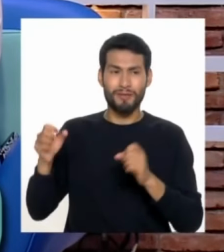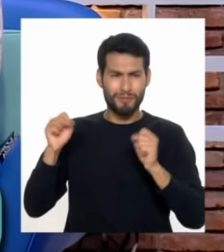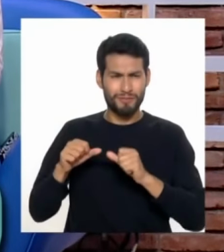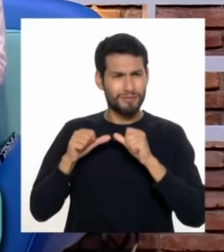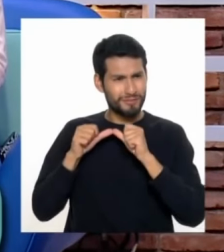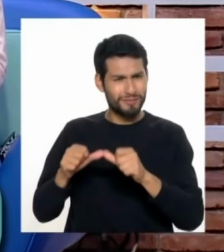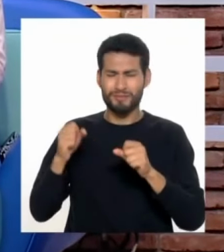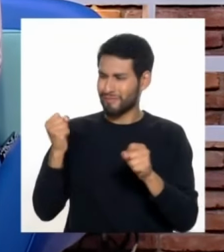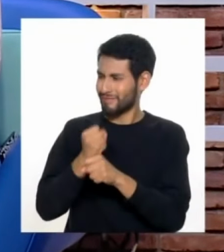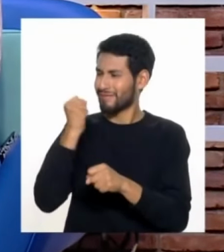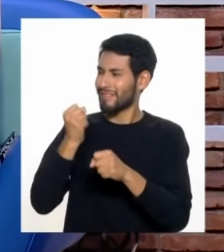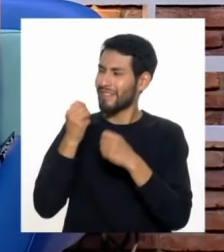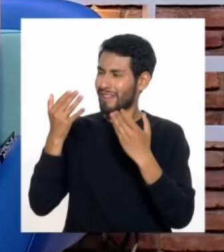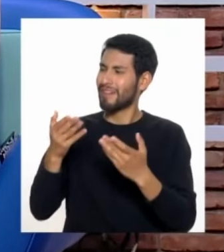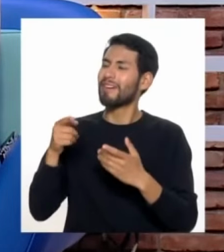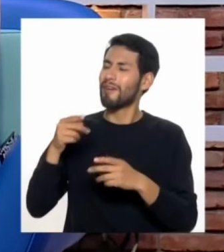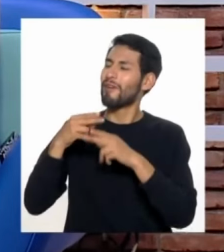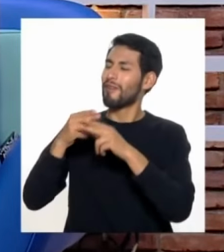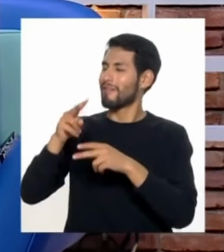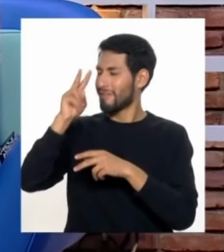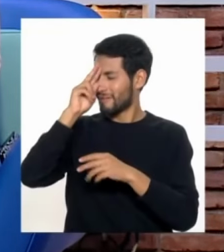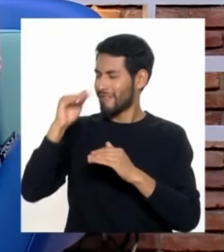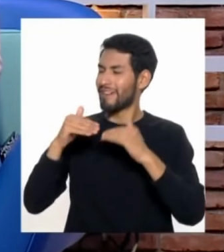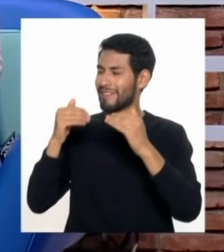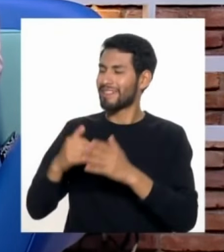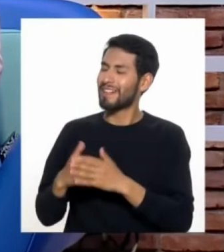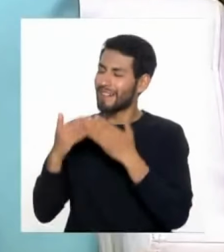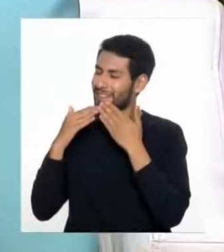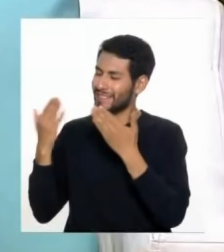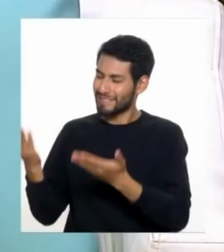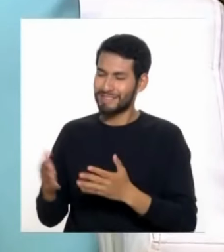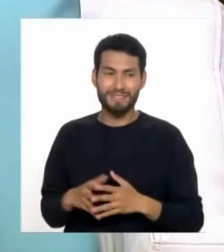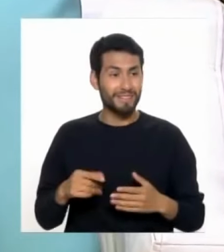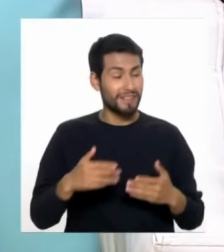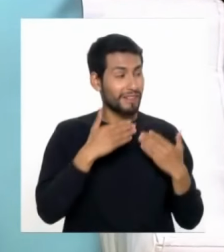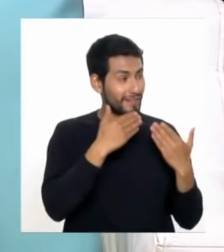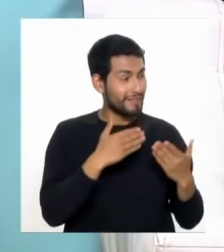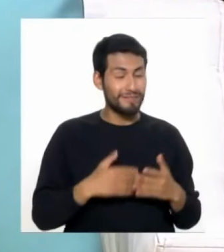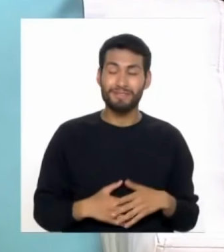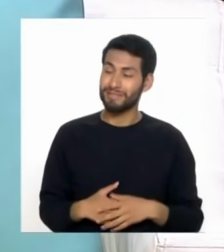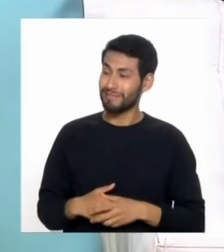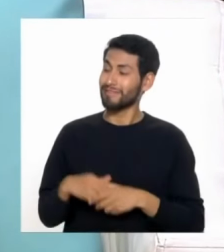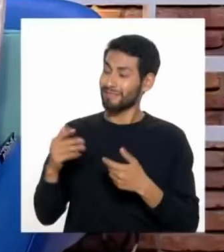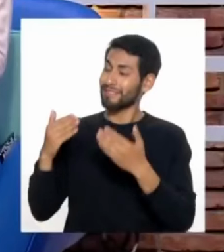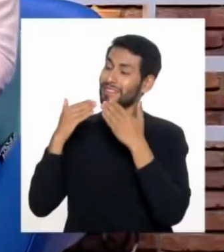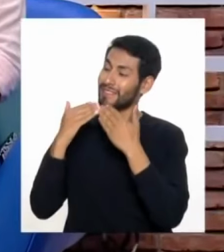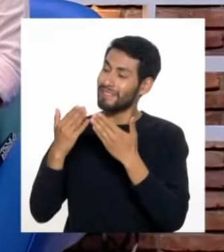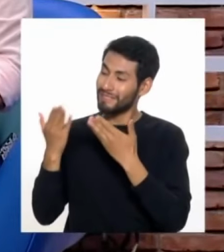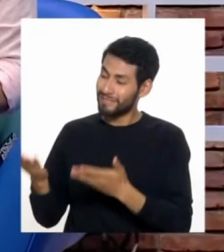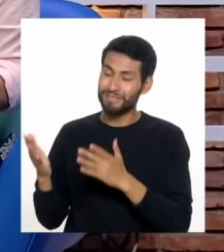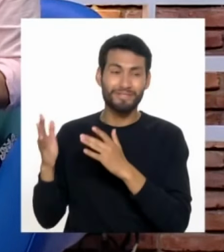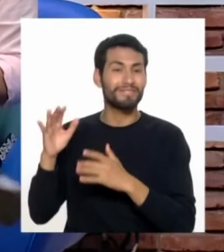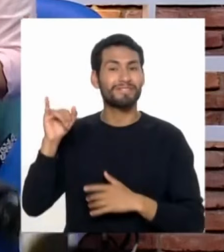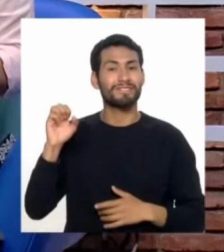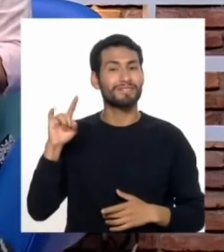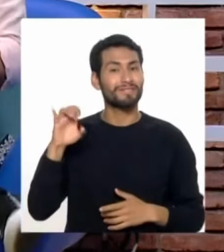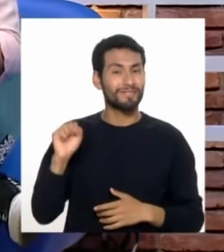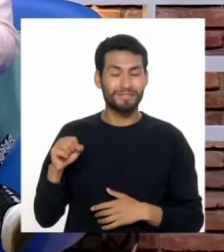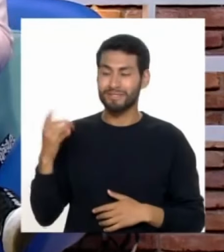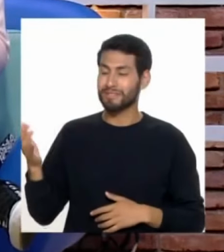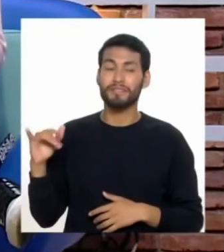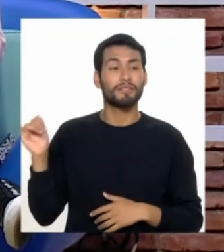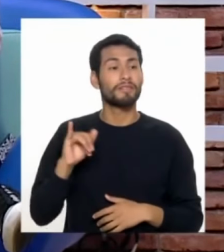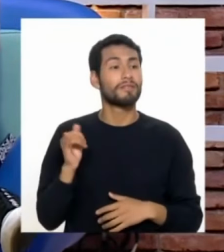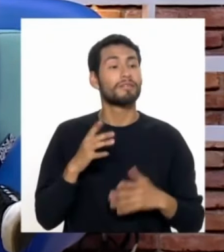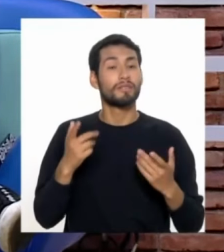sigas triunfando y dejando el nombre del Perú en alto. Muchísimas gracias por estar con nosotros hoy aquí. Muchas gracias, Jesús. Y